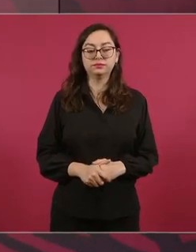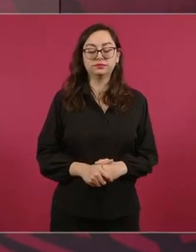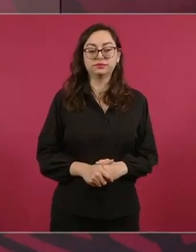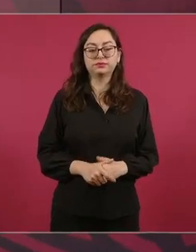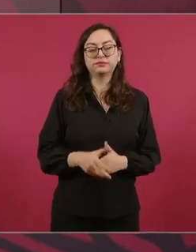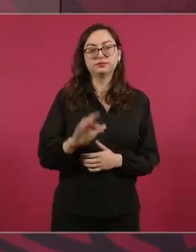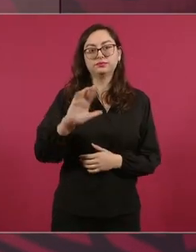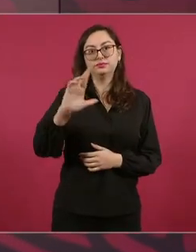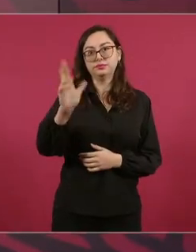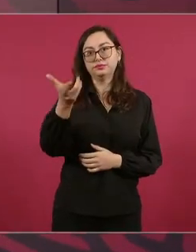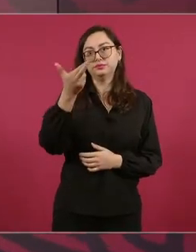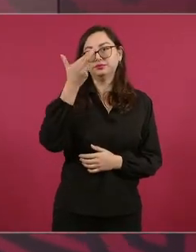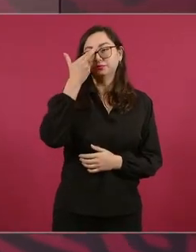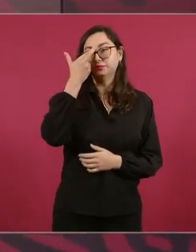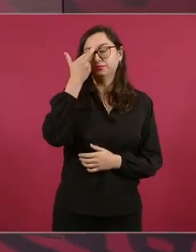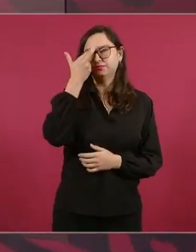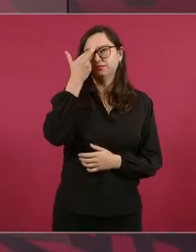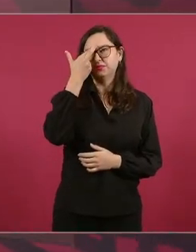no se debe de hacer.